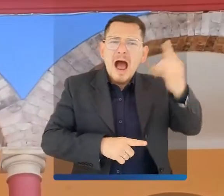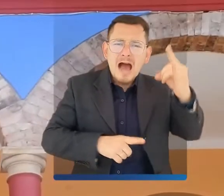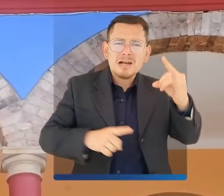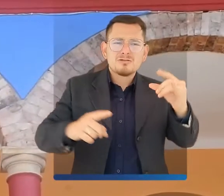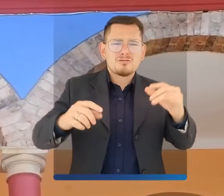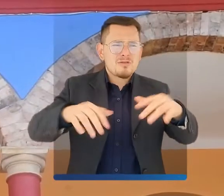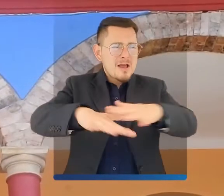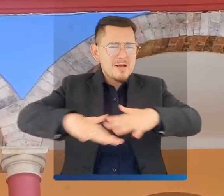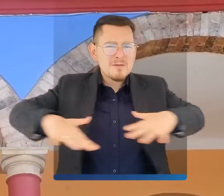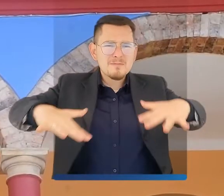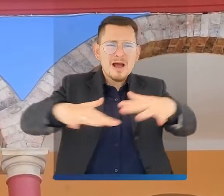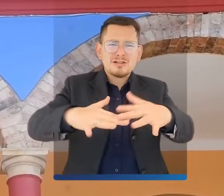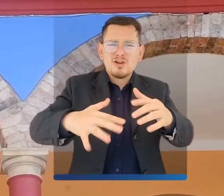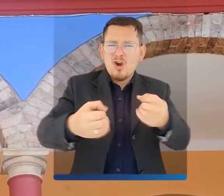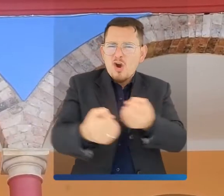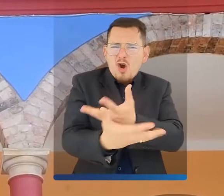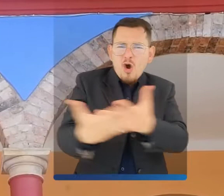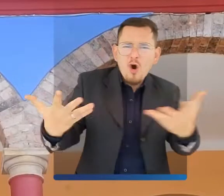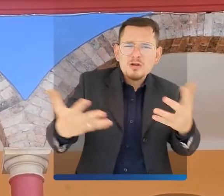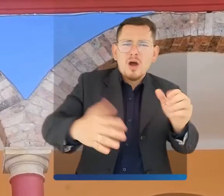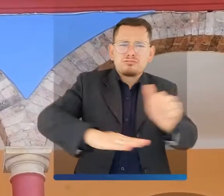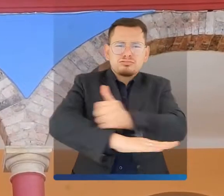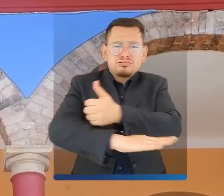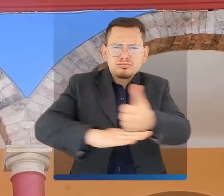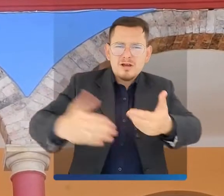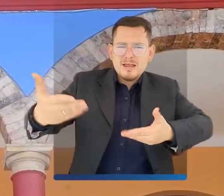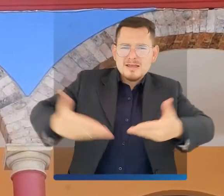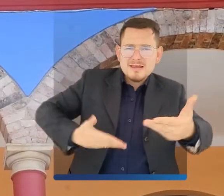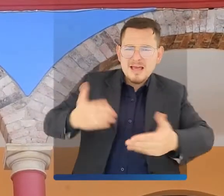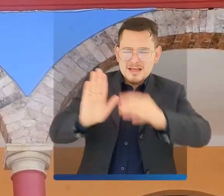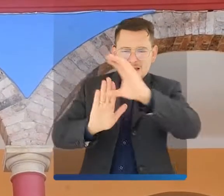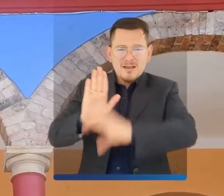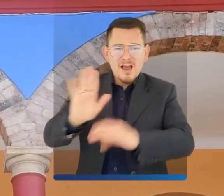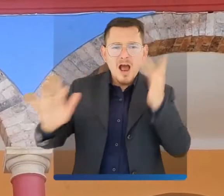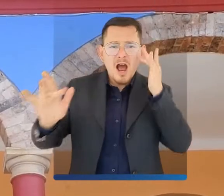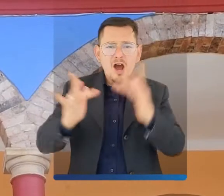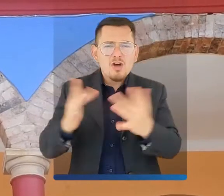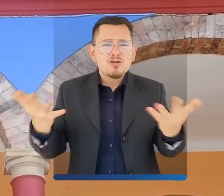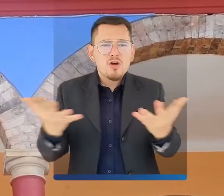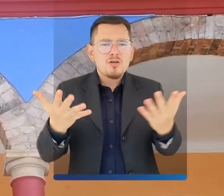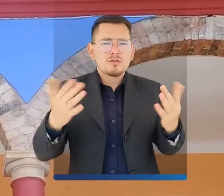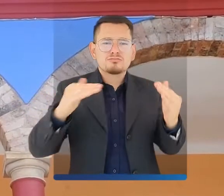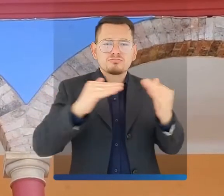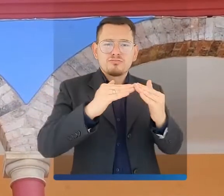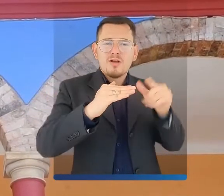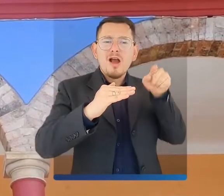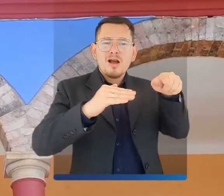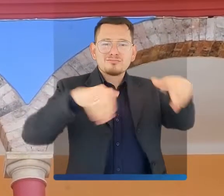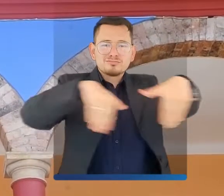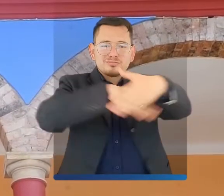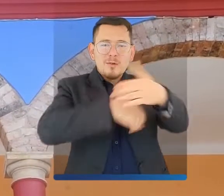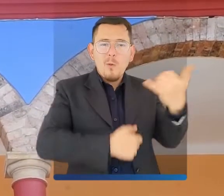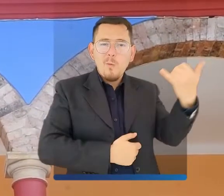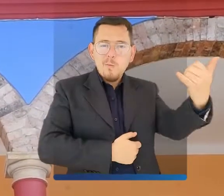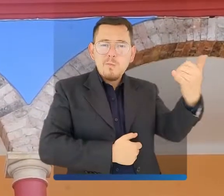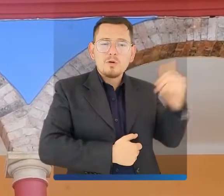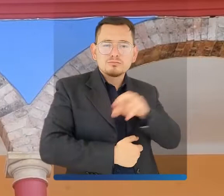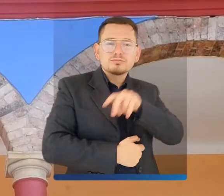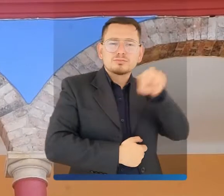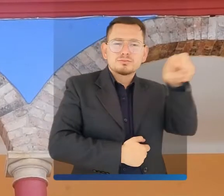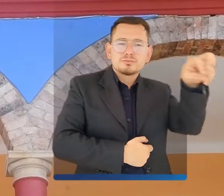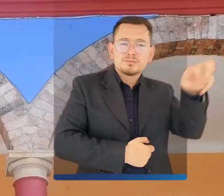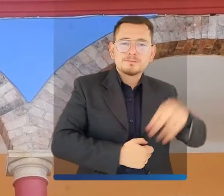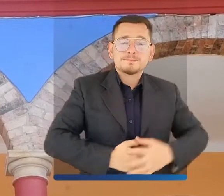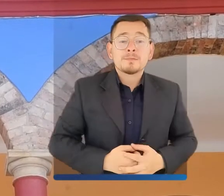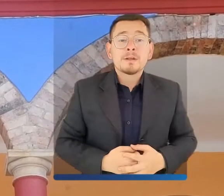Bueno, al señor rector, muchísimas gracias. A los profesores, muchísimas gracias. A los estudiantes, muchísimas gracias. Eso fue por ustedes